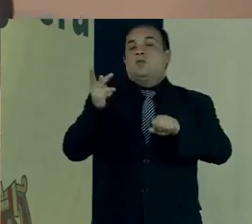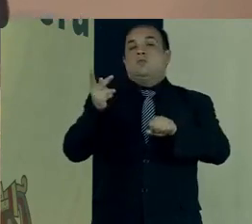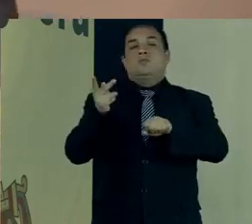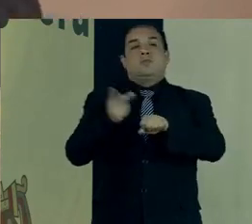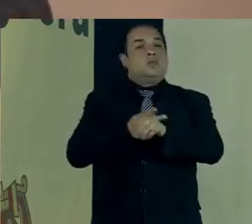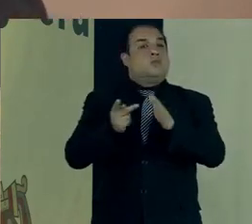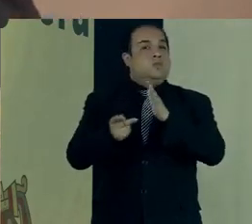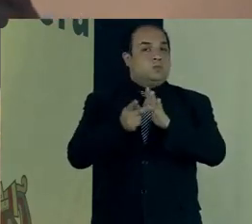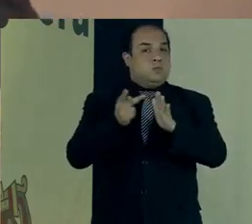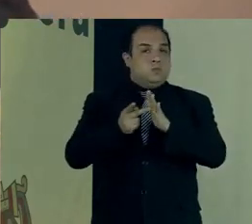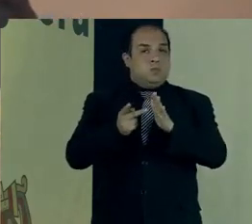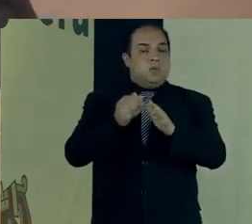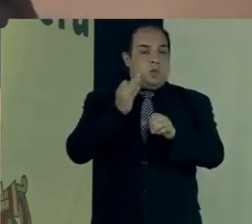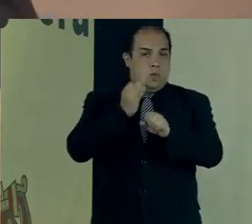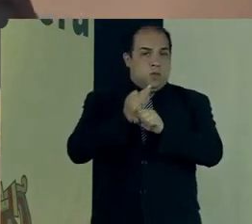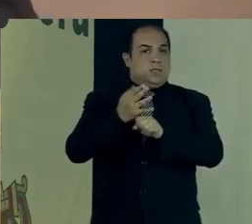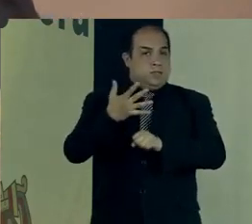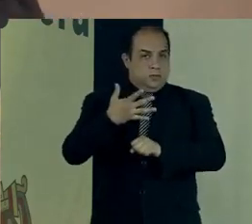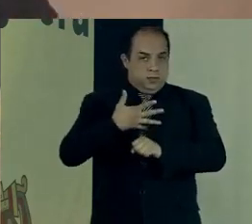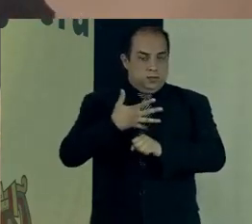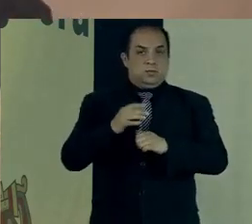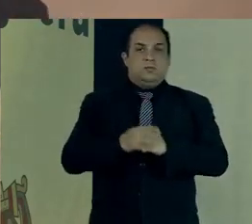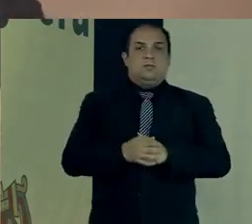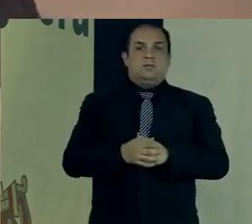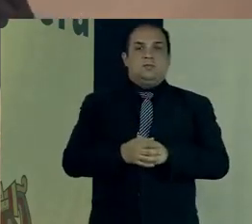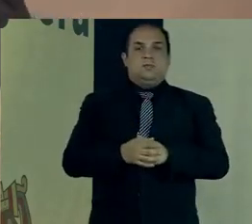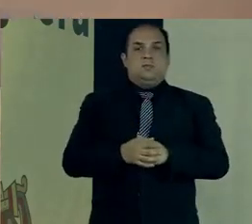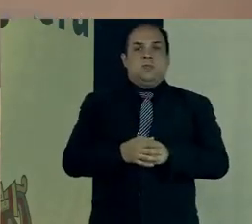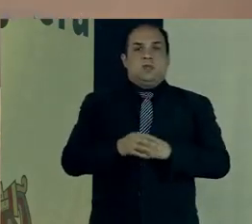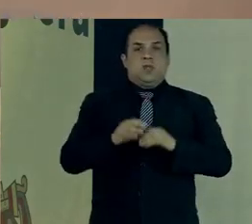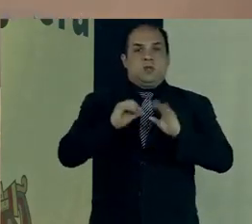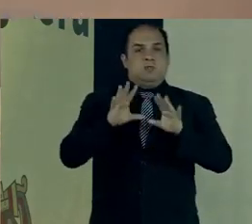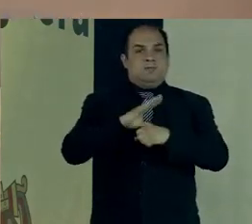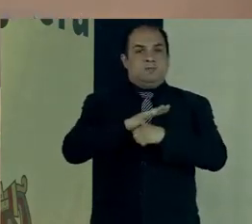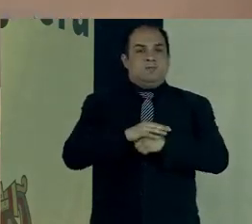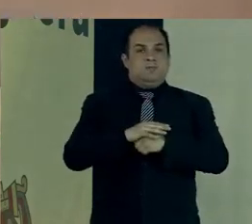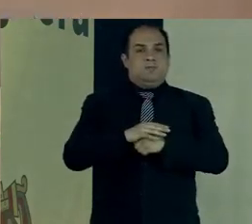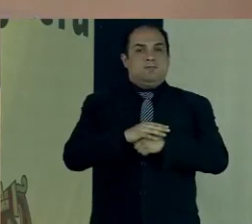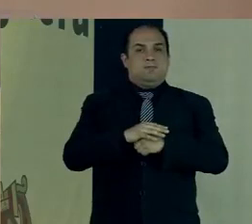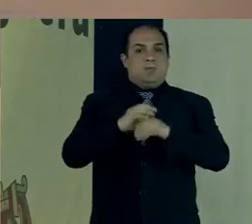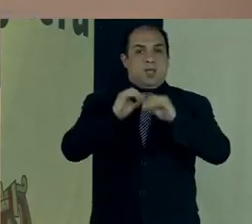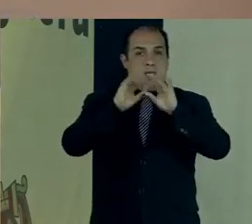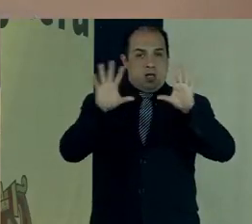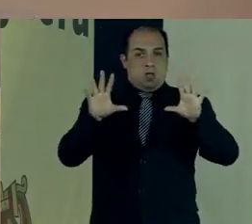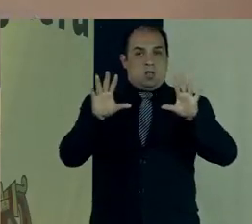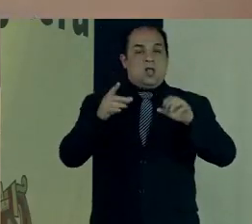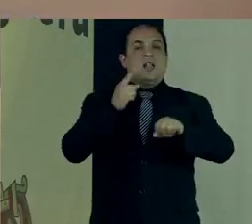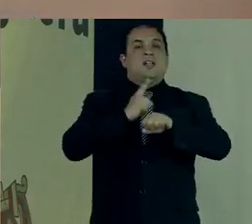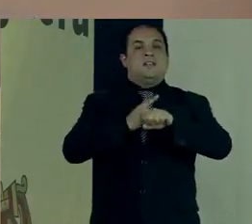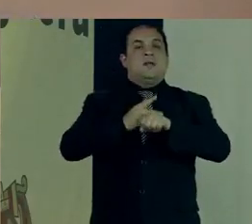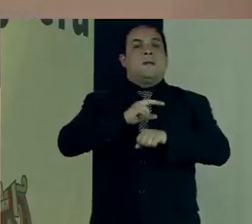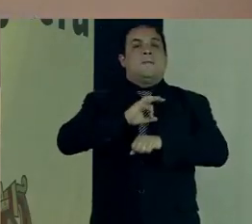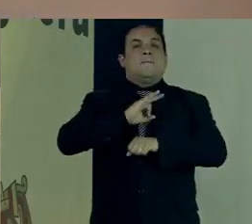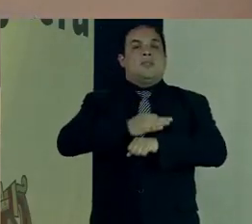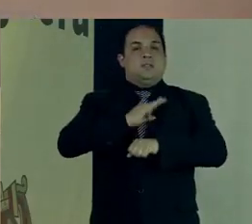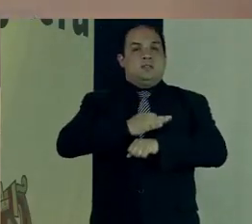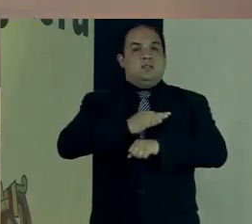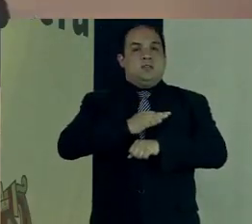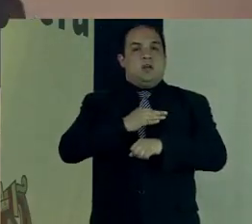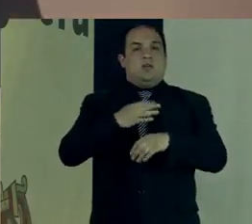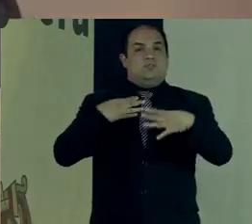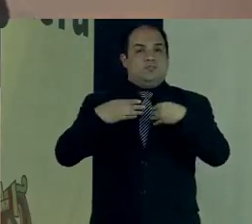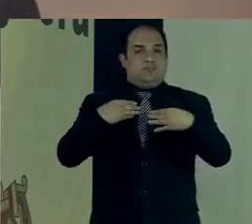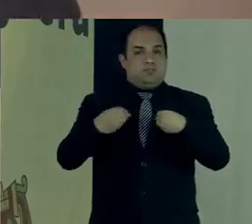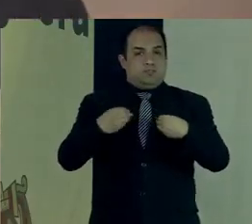lo que hasta el momento nos ha pasado dejó en claro que las enfermedades infecciosas epidémicas